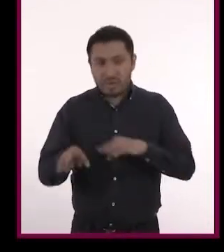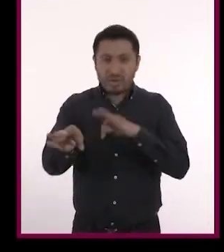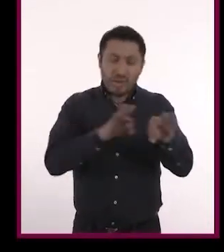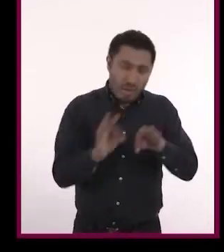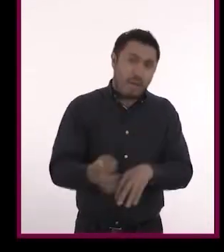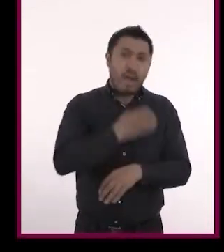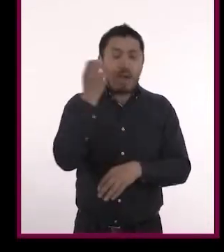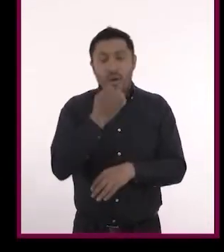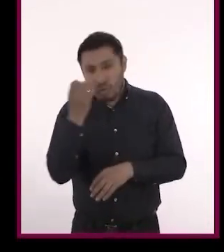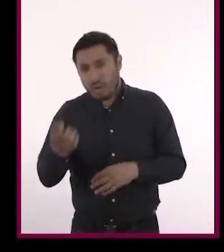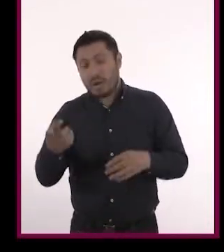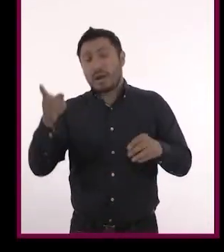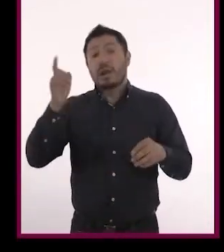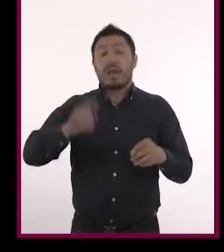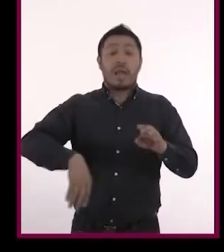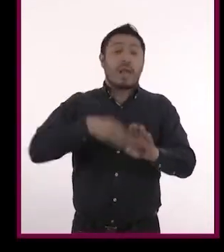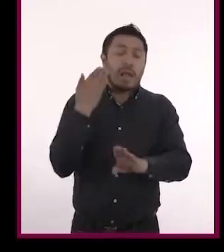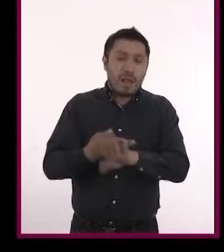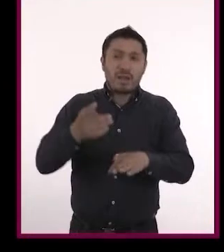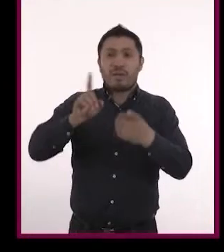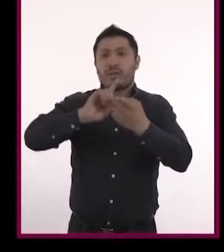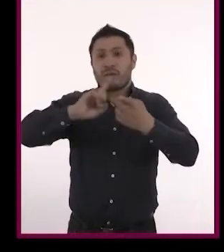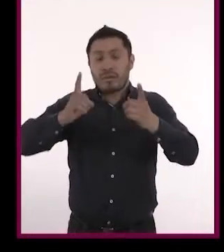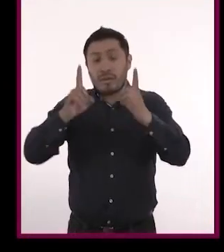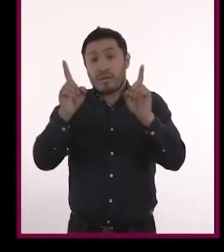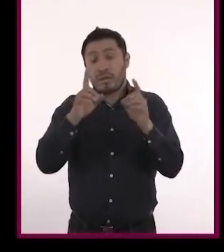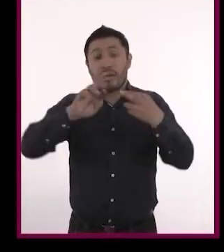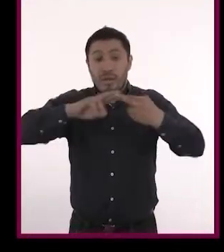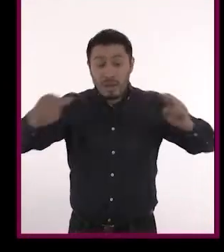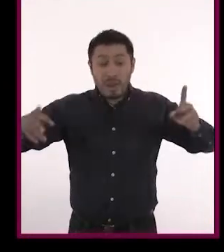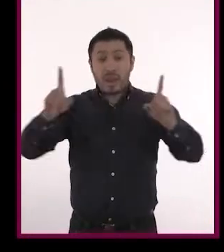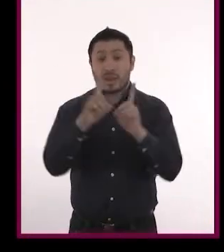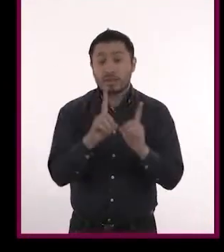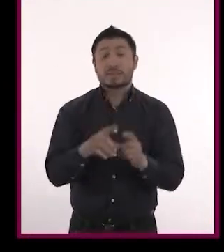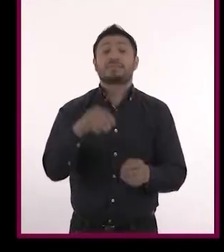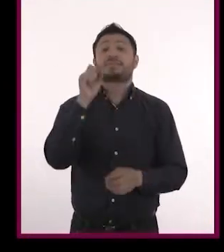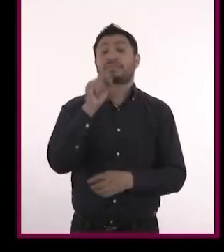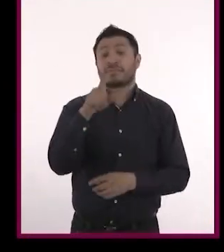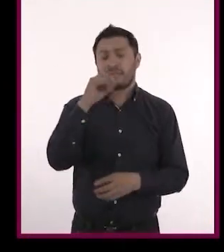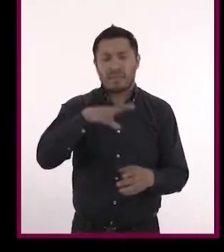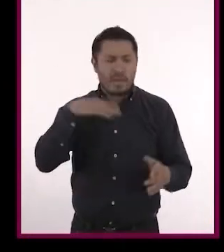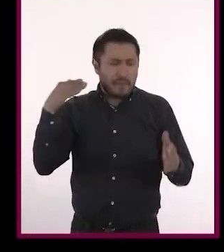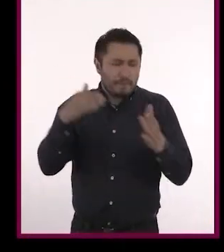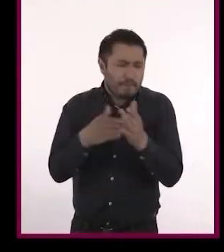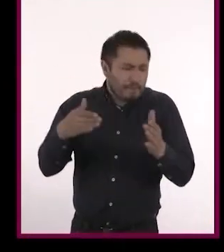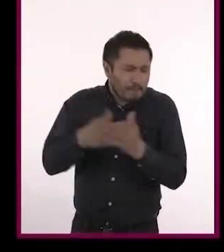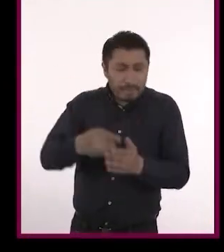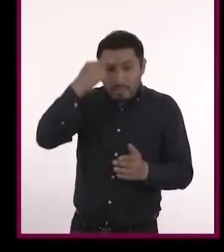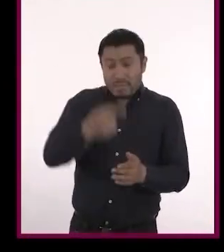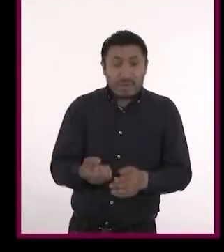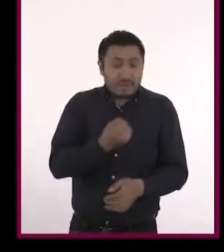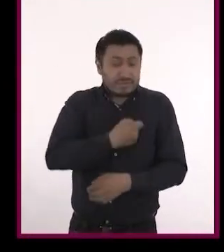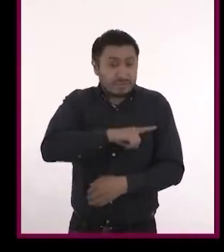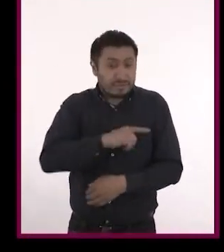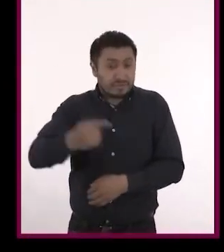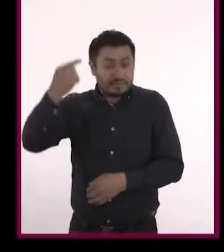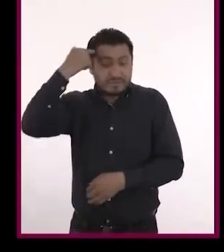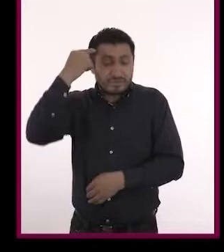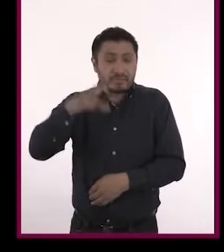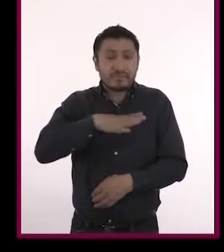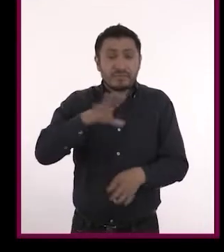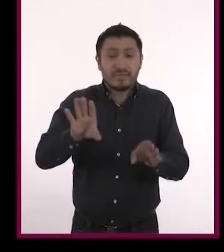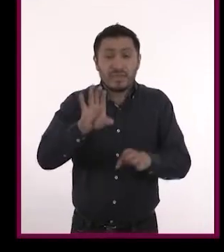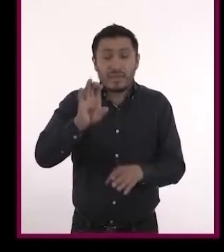afectan las relaciones interpersonales. Además, uno de los obstáculos más grandes para la salud mental es el estigma que rodea a